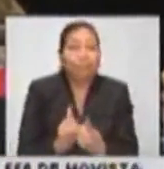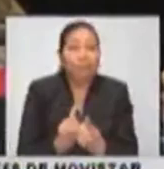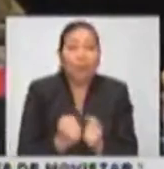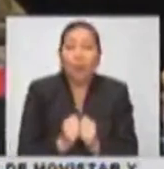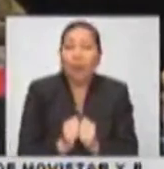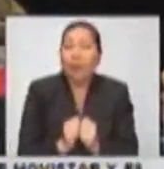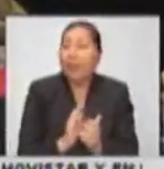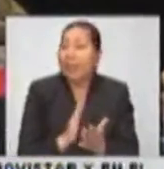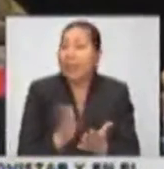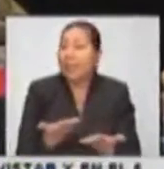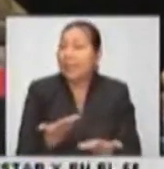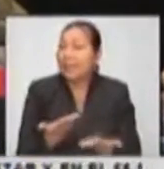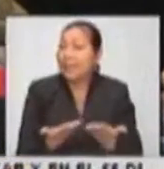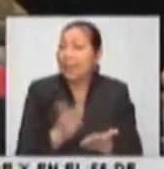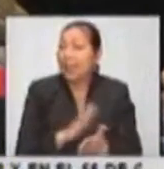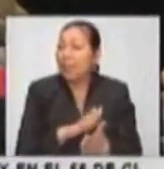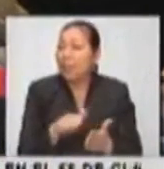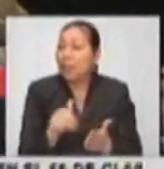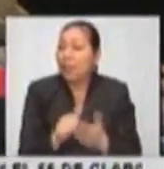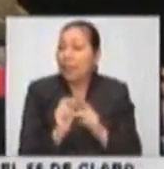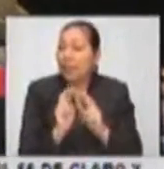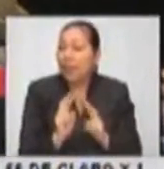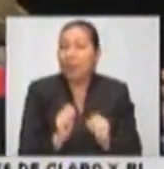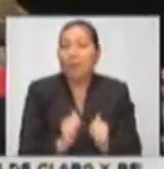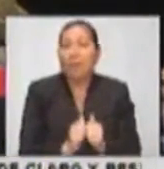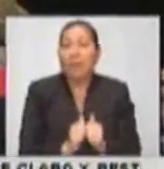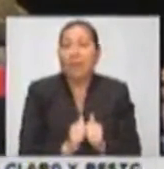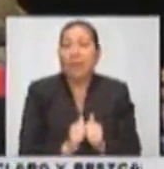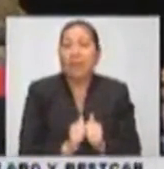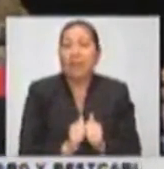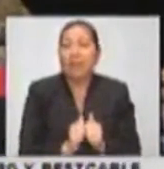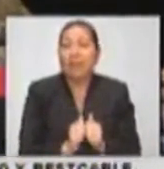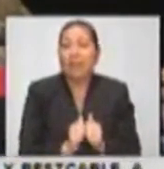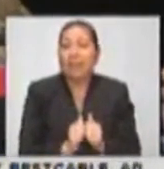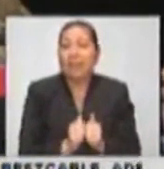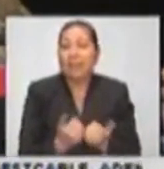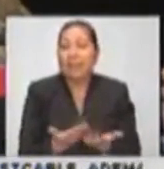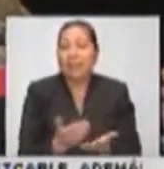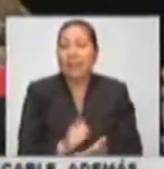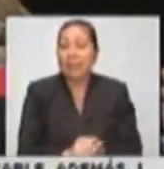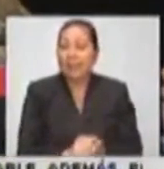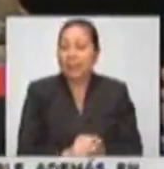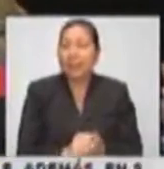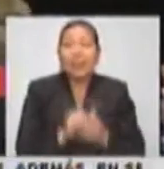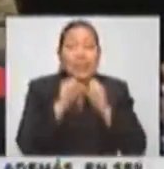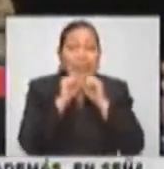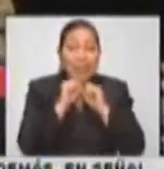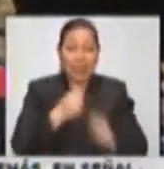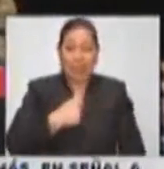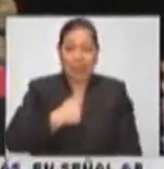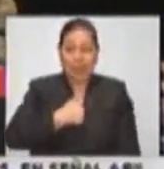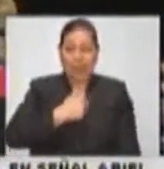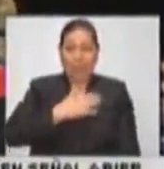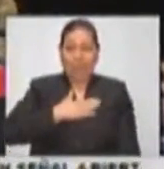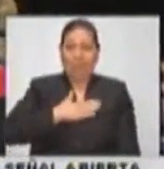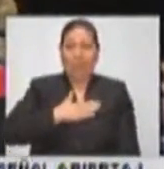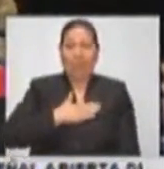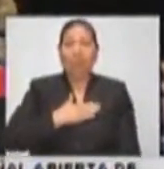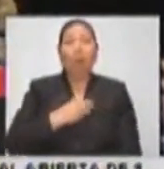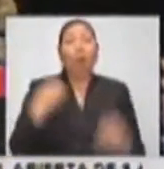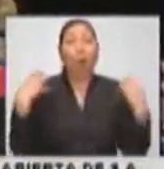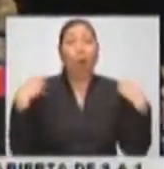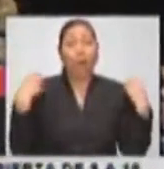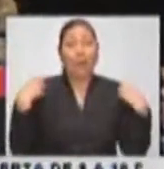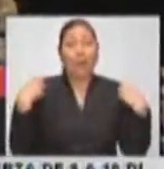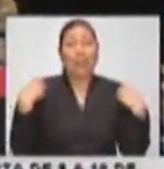con casi todos estos campos. Si ustedes lo ven, son desde el secretario mismo, las oficinas